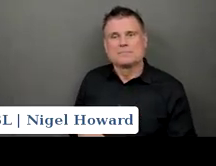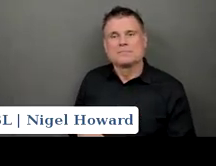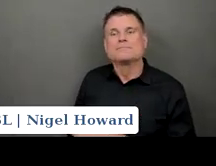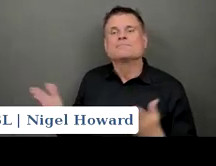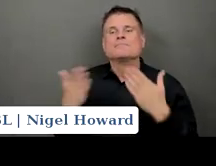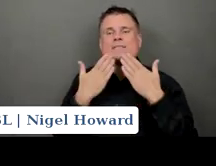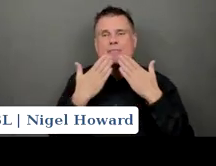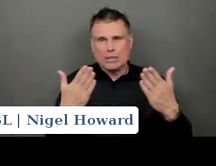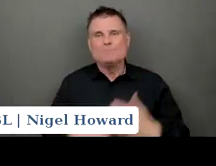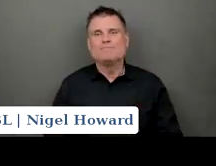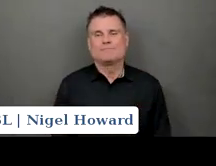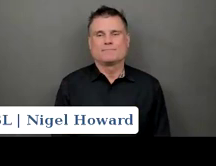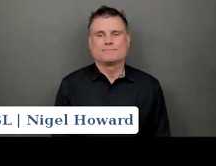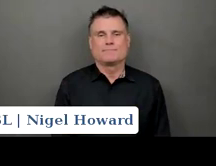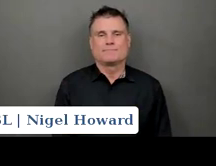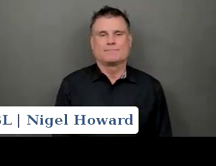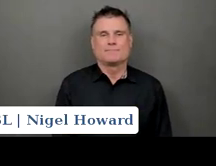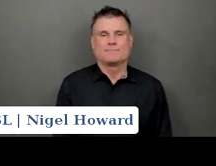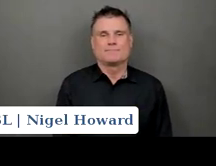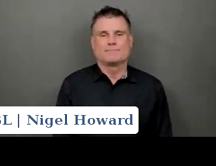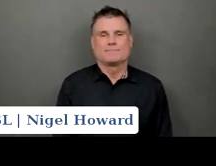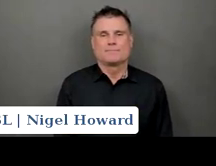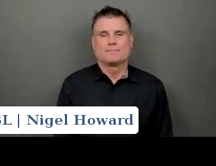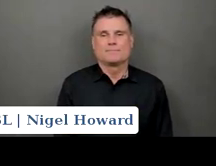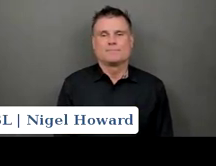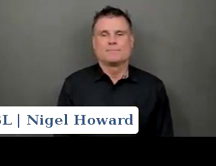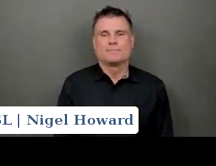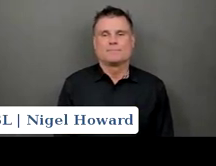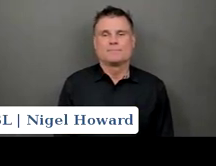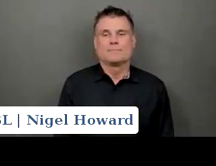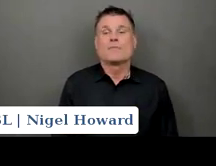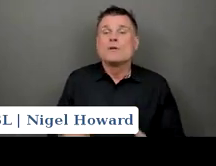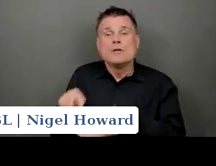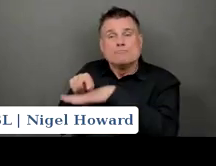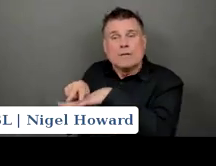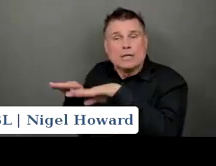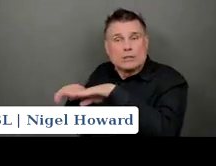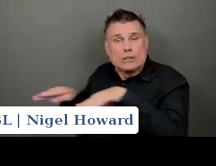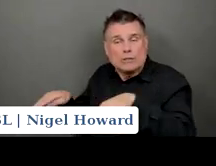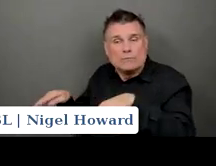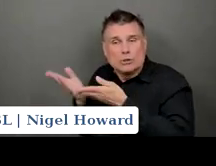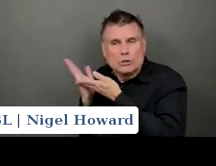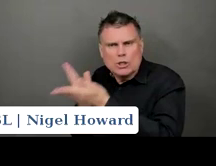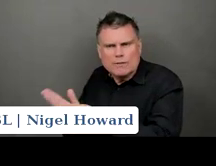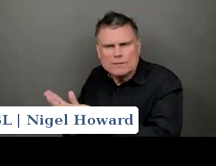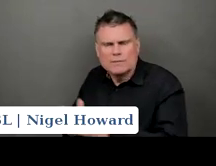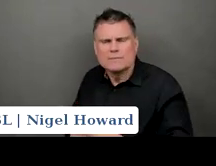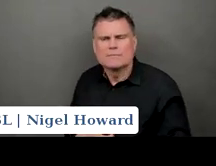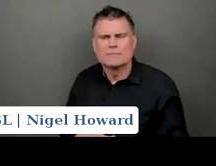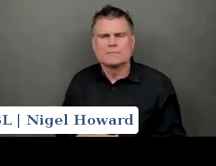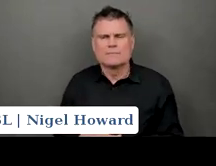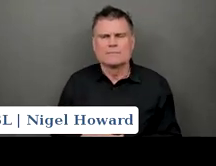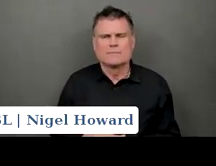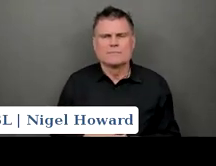dispositivos de infancia, ejemplos de dispositivo de dependencia. Alexander hablaba de cómo nosotros podemos pagar